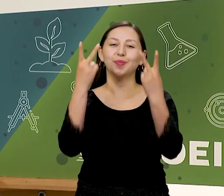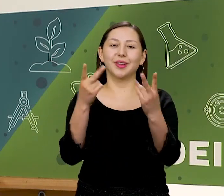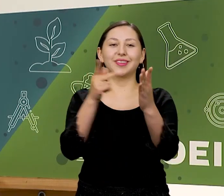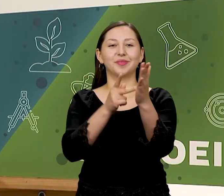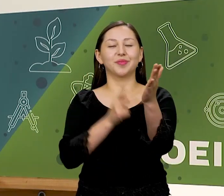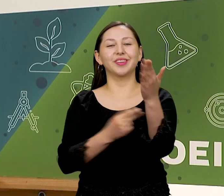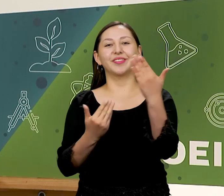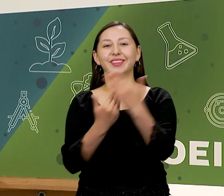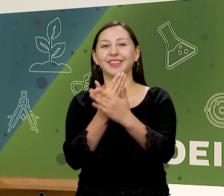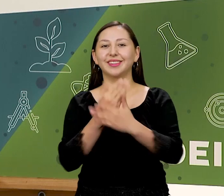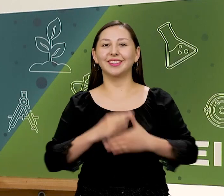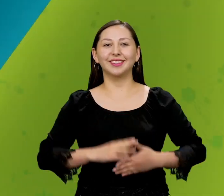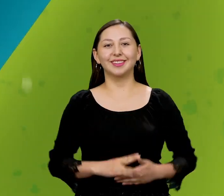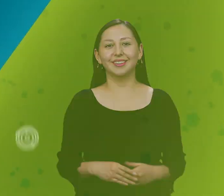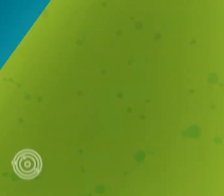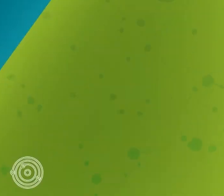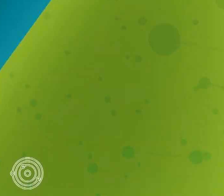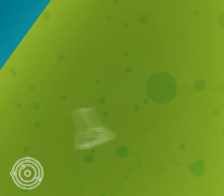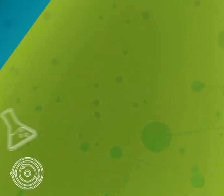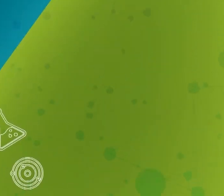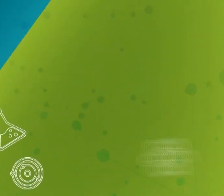compañía en un nuevo programa.